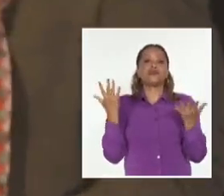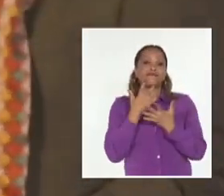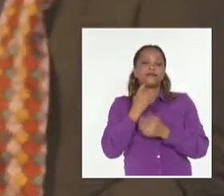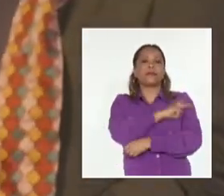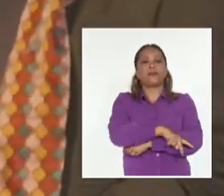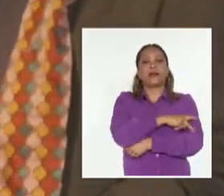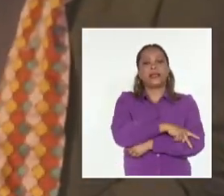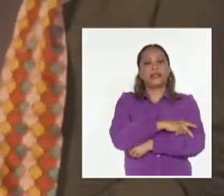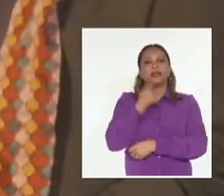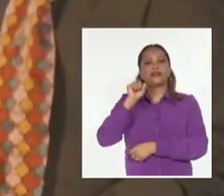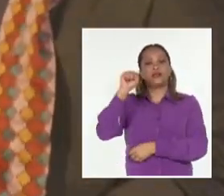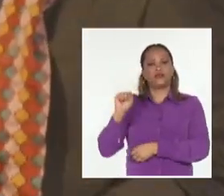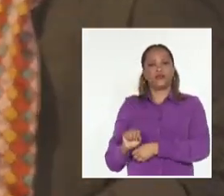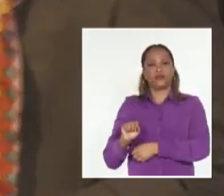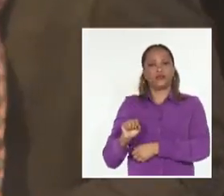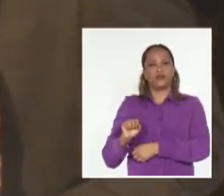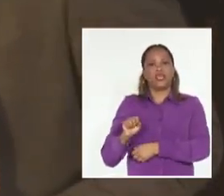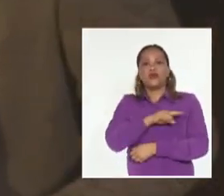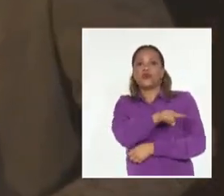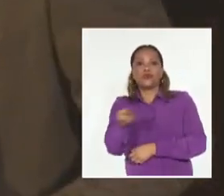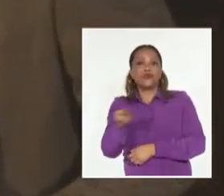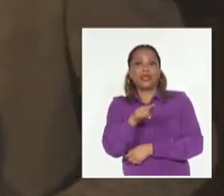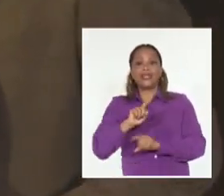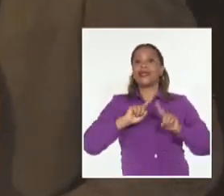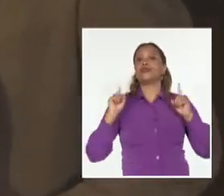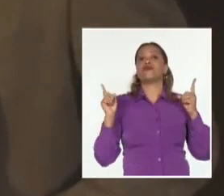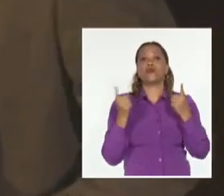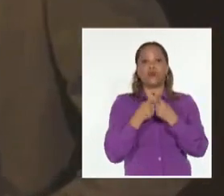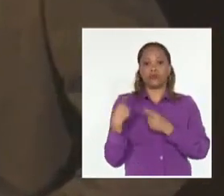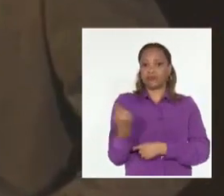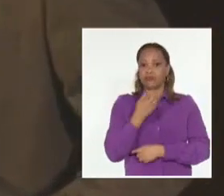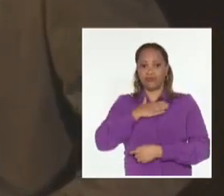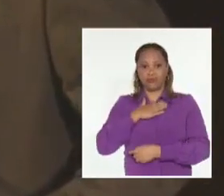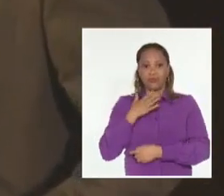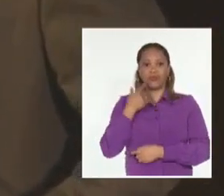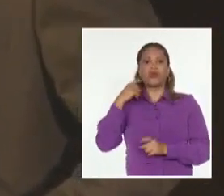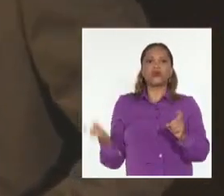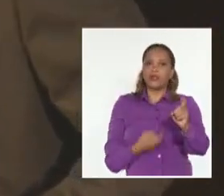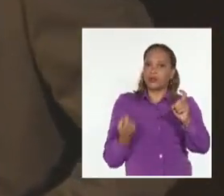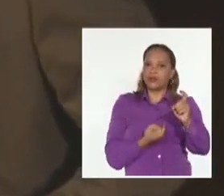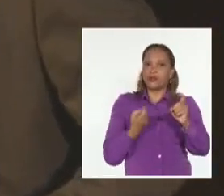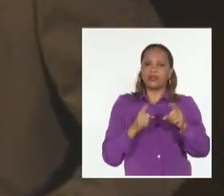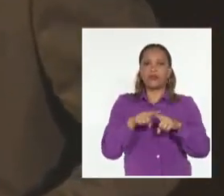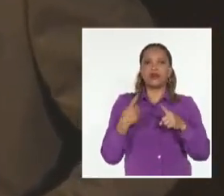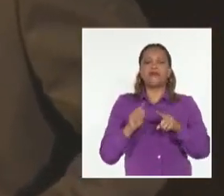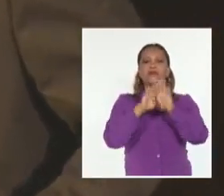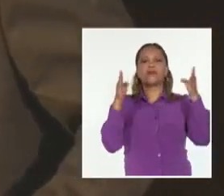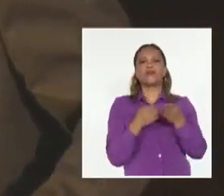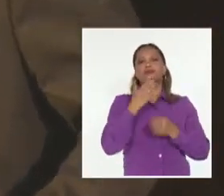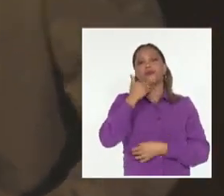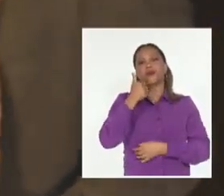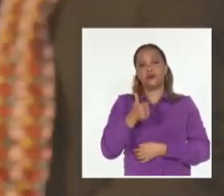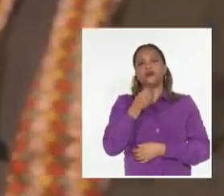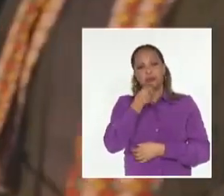sur, sino que ustedes y todos nosotros estamos luchando por un mundo mejor que es